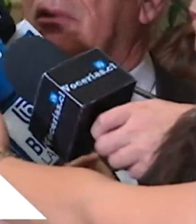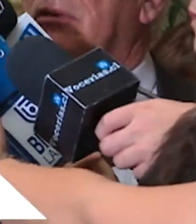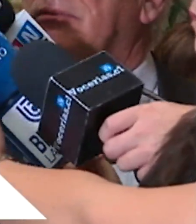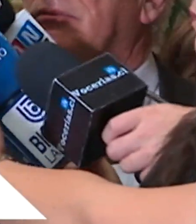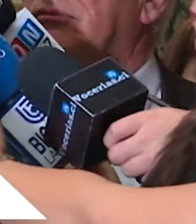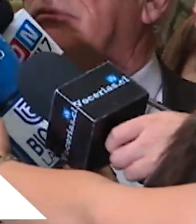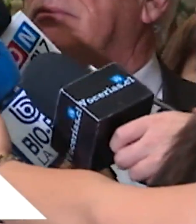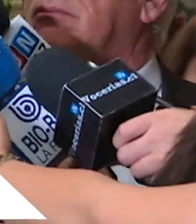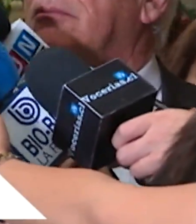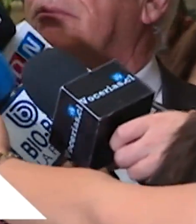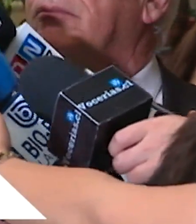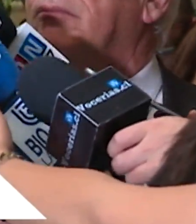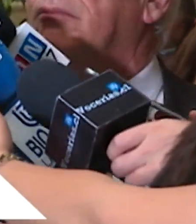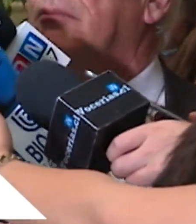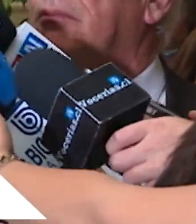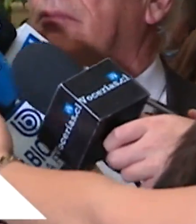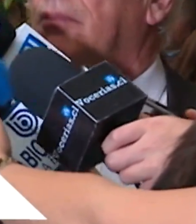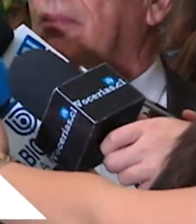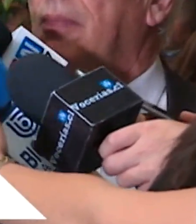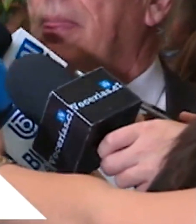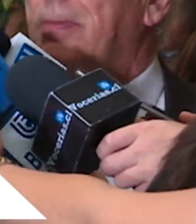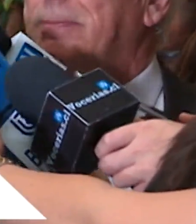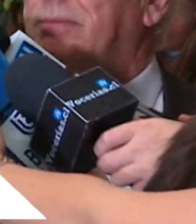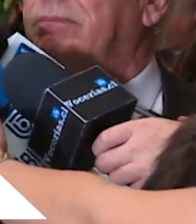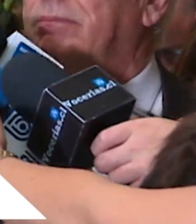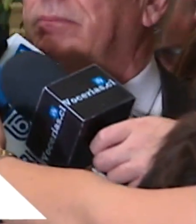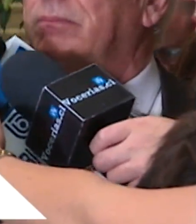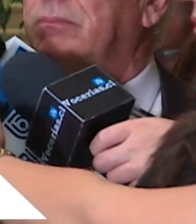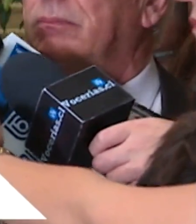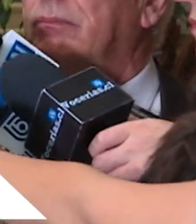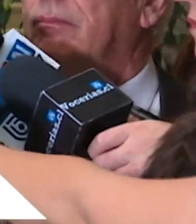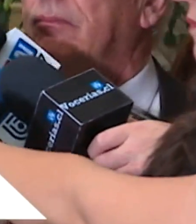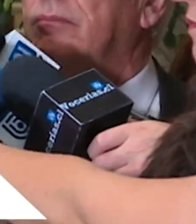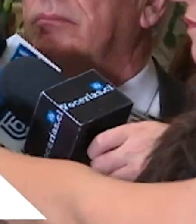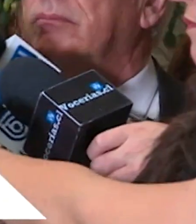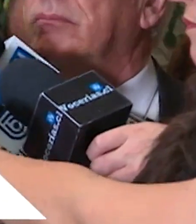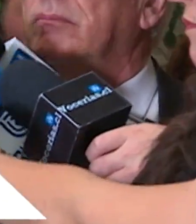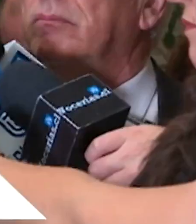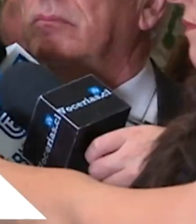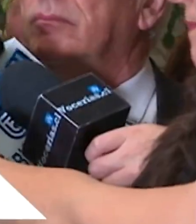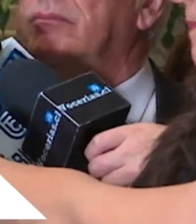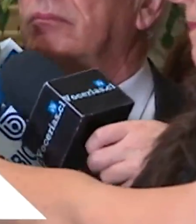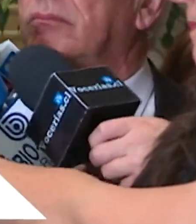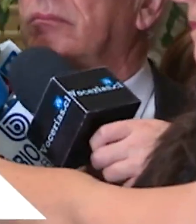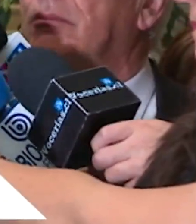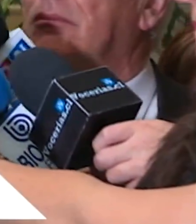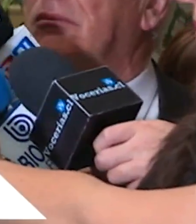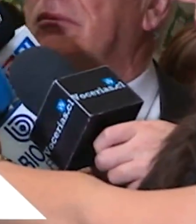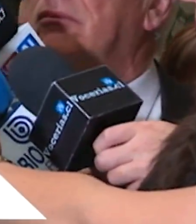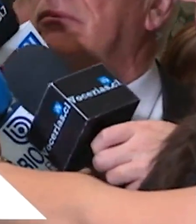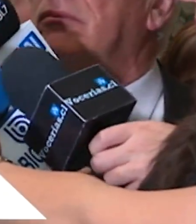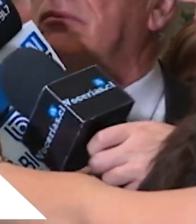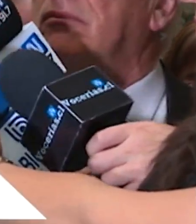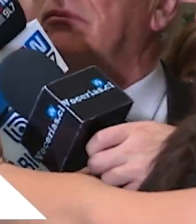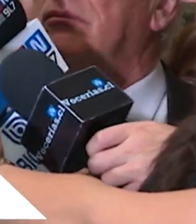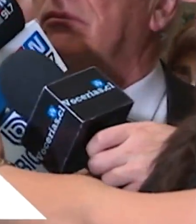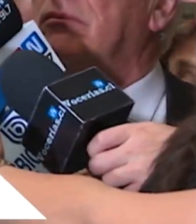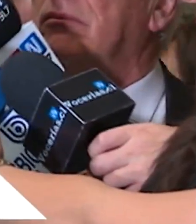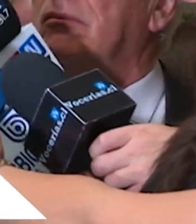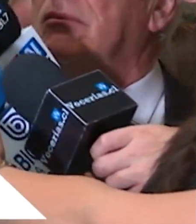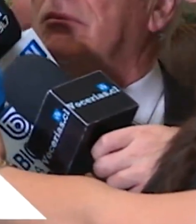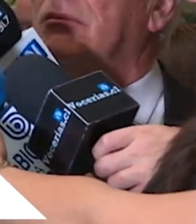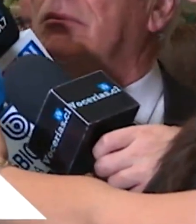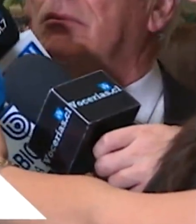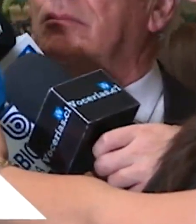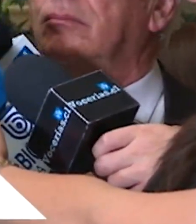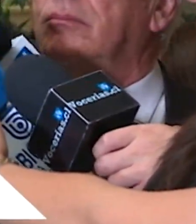para el sename respuestas para la familia bascur y destacar una cosa también aquí hubo un reconocimiento por parte del ministro del interior de que en